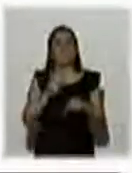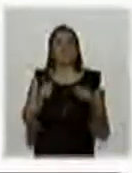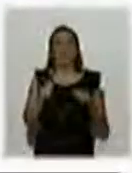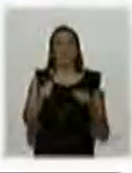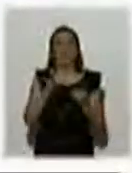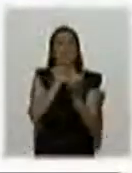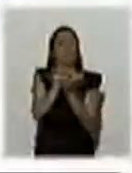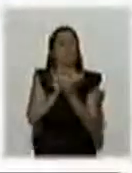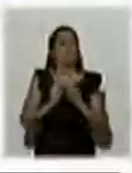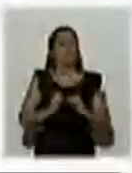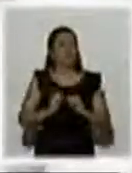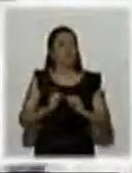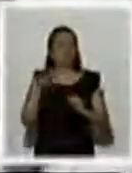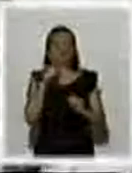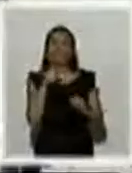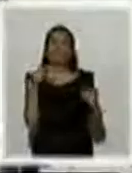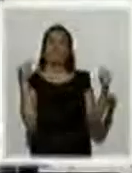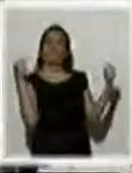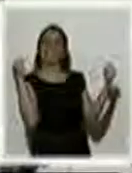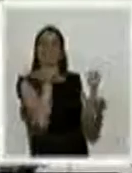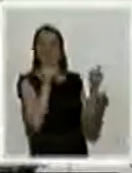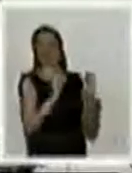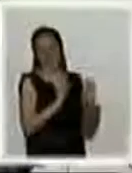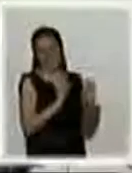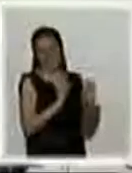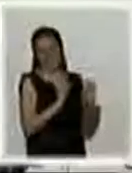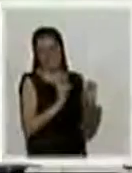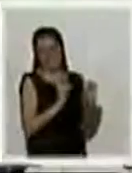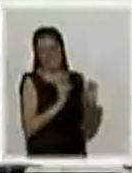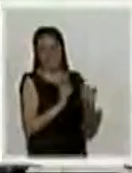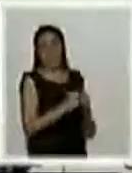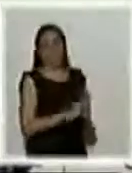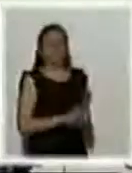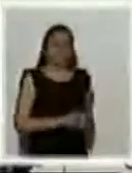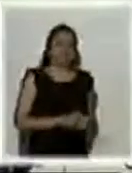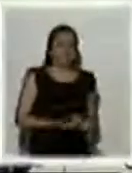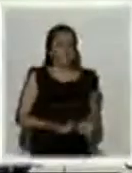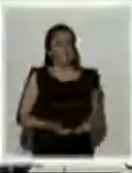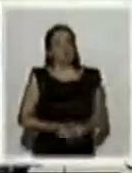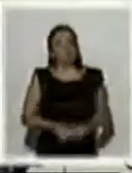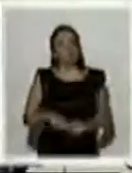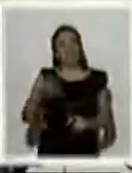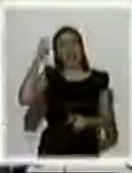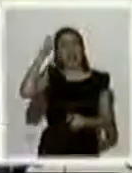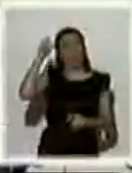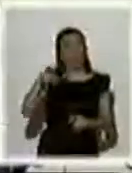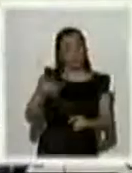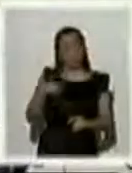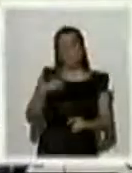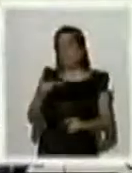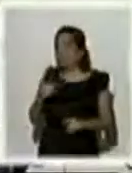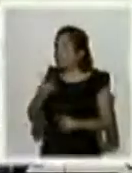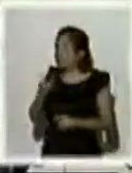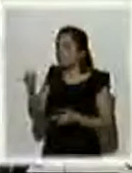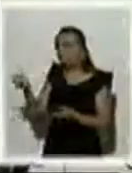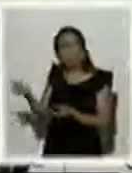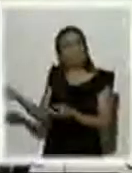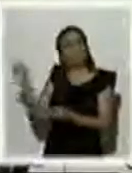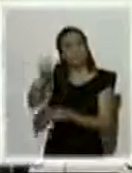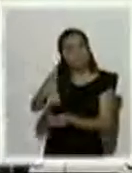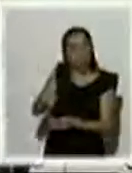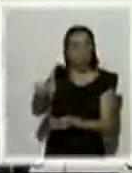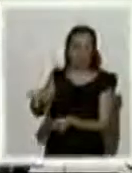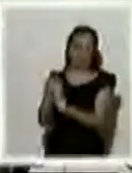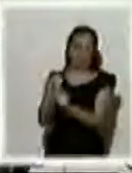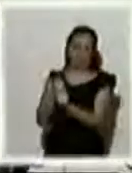determinó 4 medidas cautelares para que ingresaran los trabajadores. Volkswagen